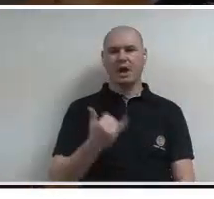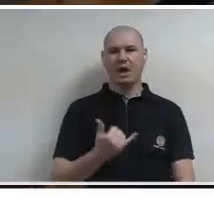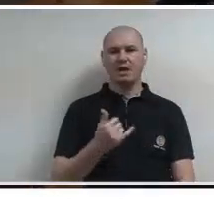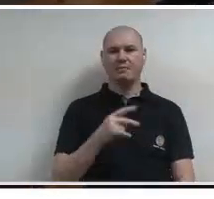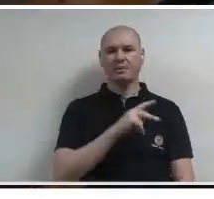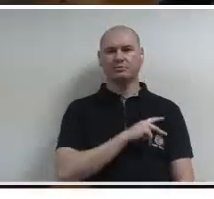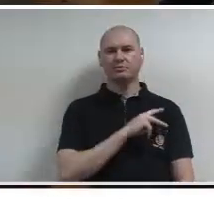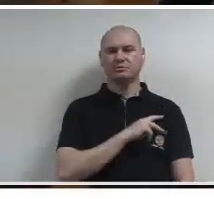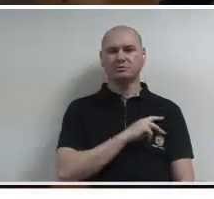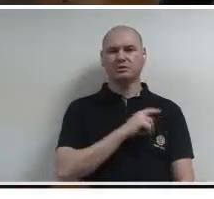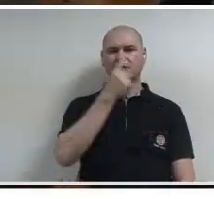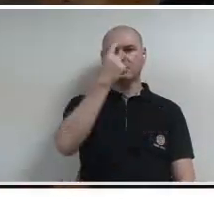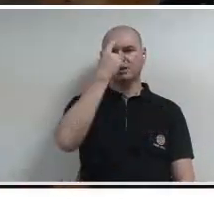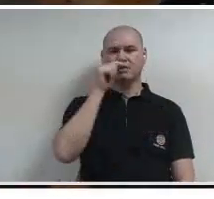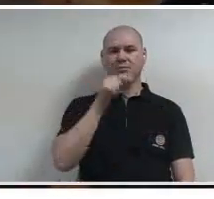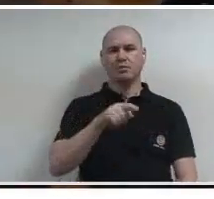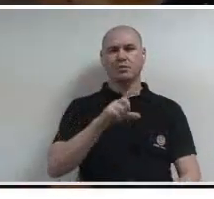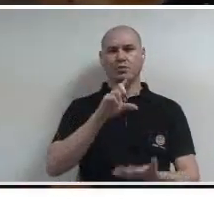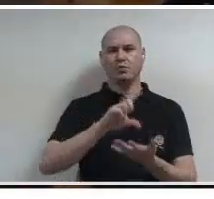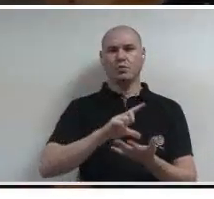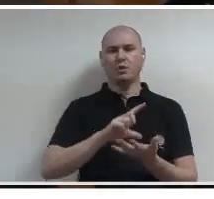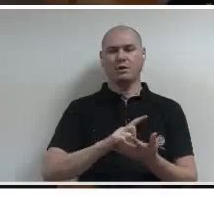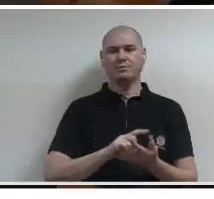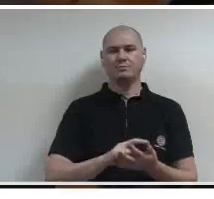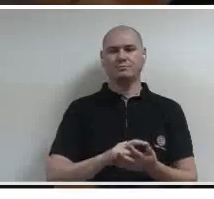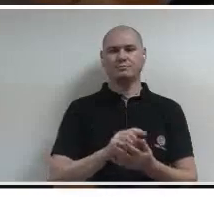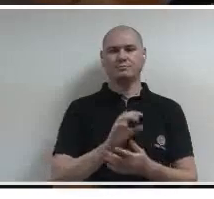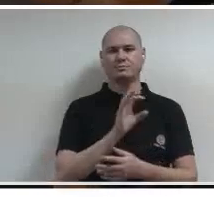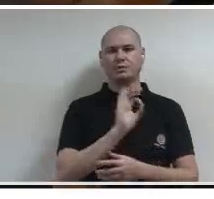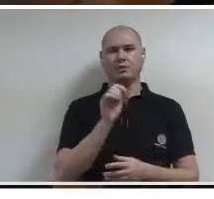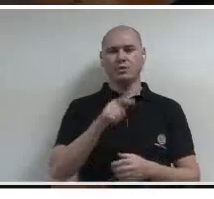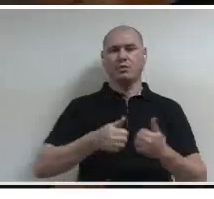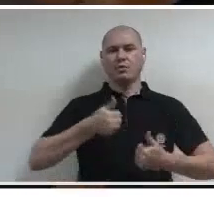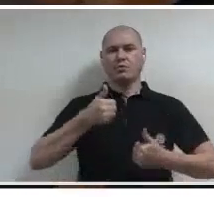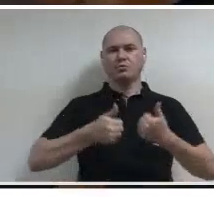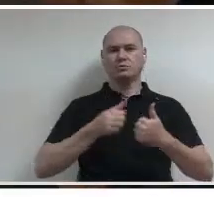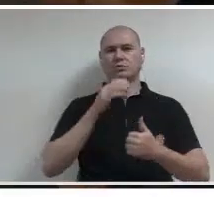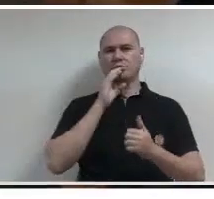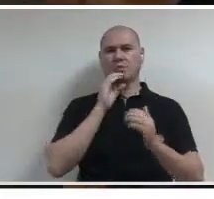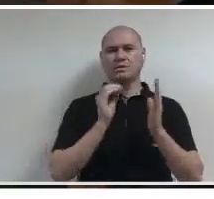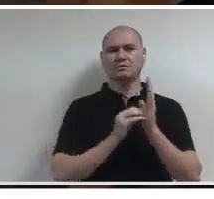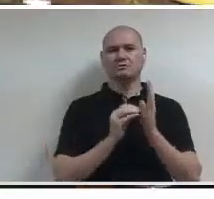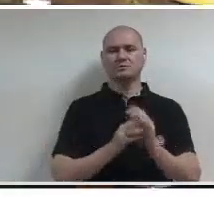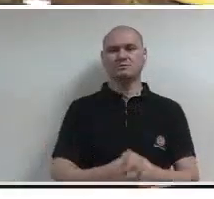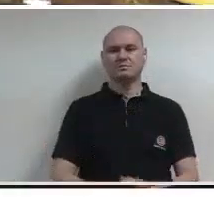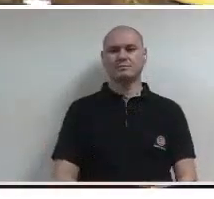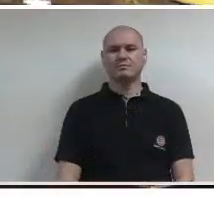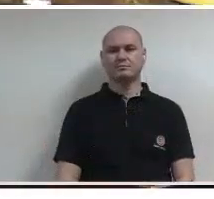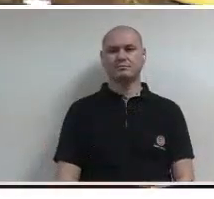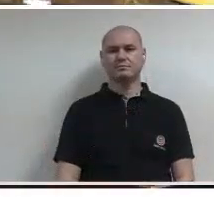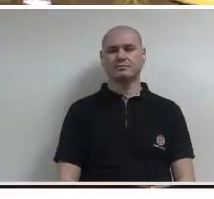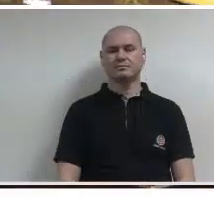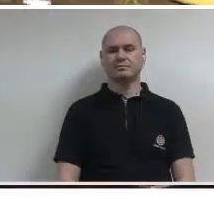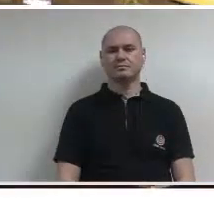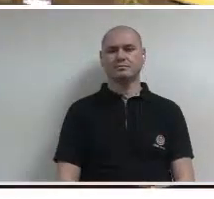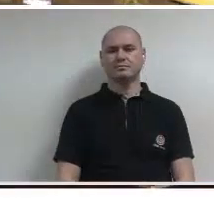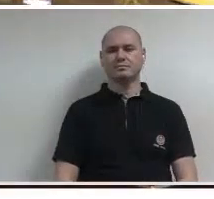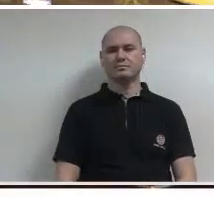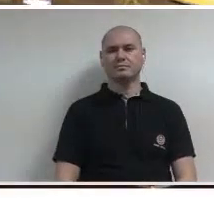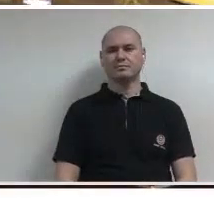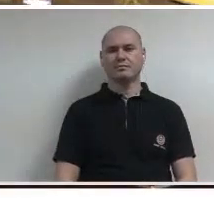el superintendente. Este cargo o aún eso se va. Hoy va para mi tapichado, va a potaba con Caro Cuagetera para